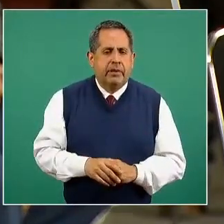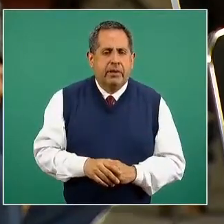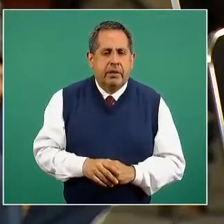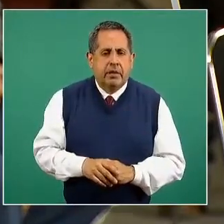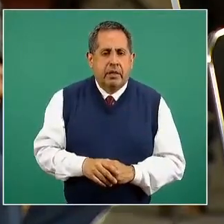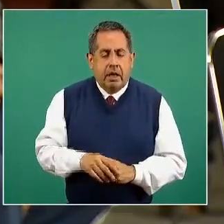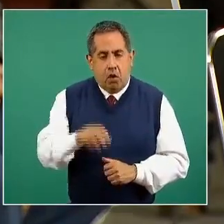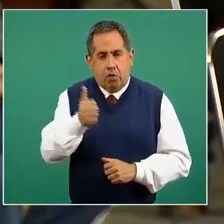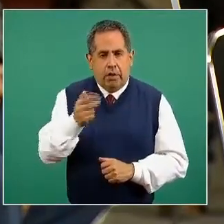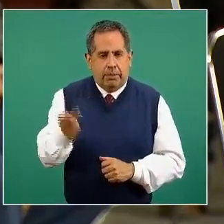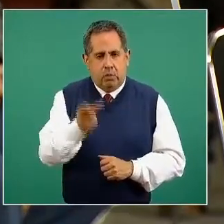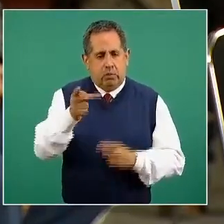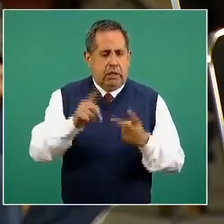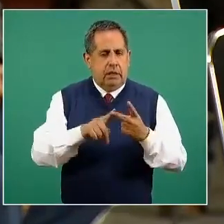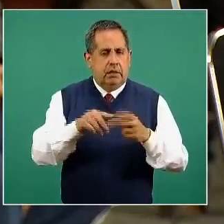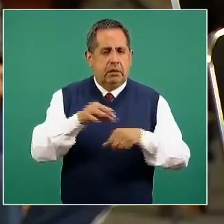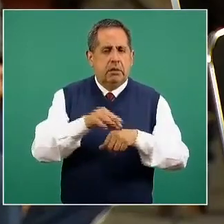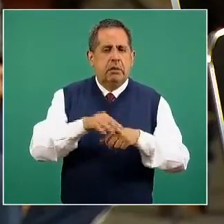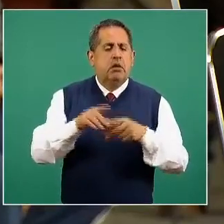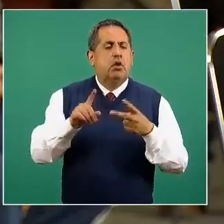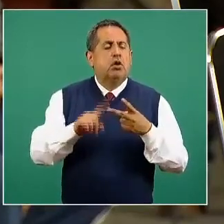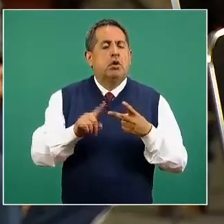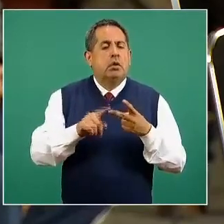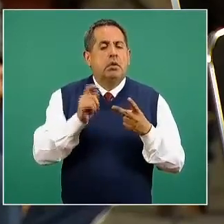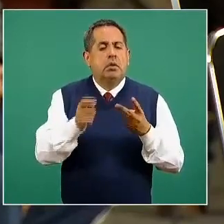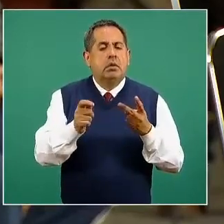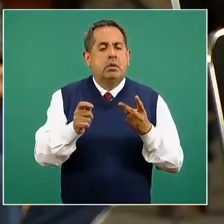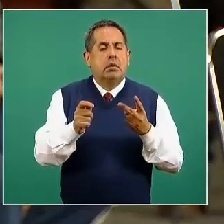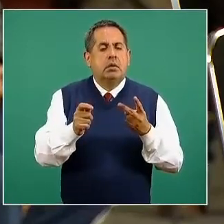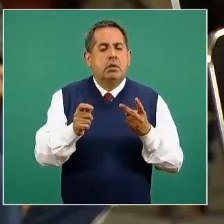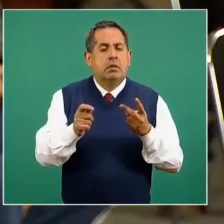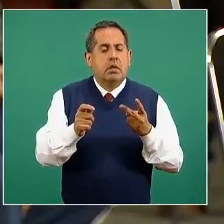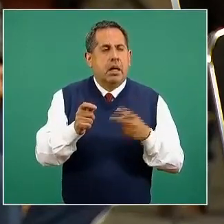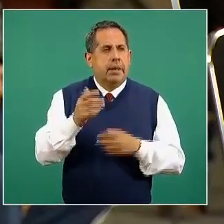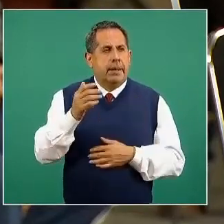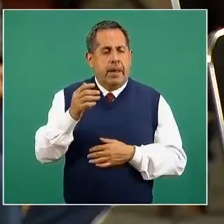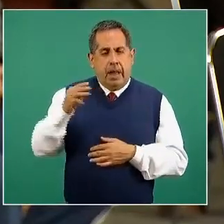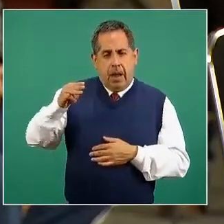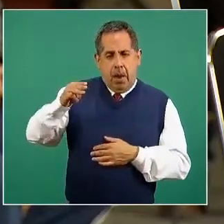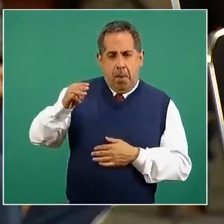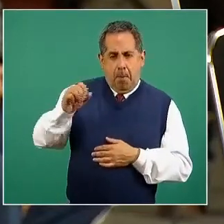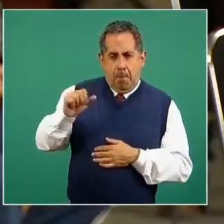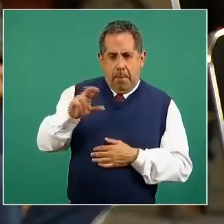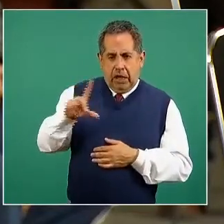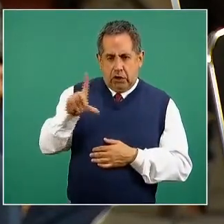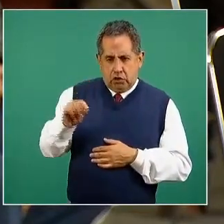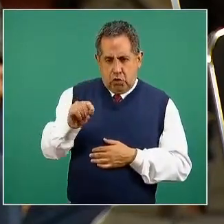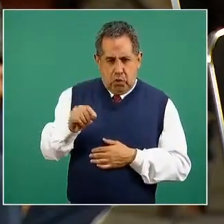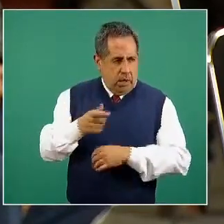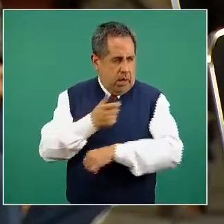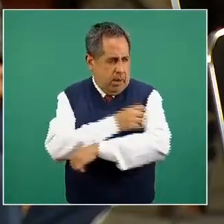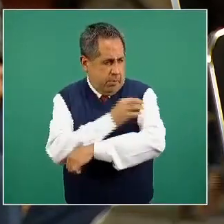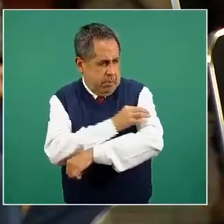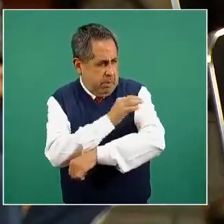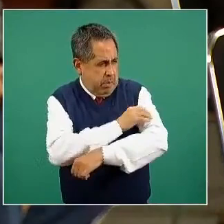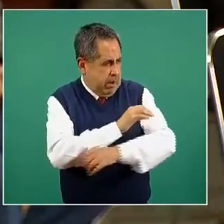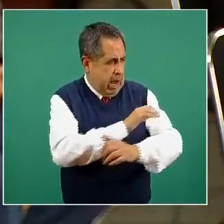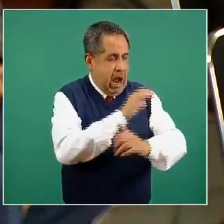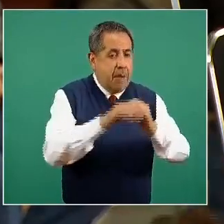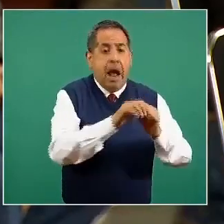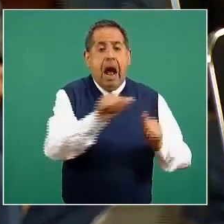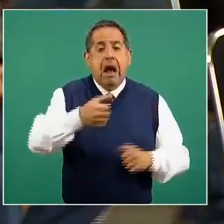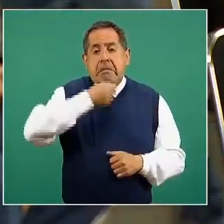Mi siguiente pregunta, doctor, sería en base, en marzo que ya se alcance la vacuna completa para la gente de la tercera